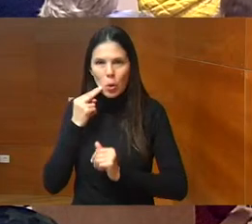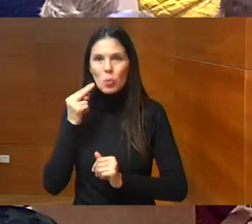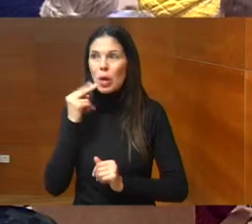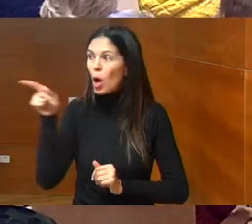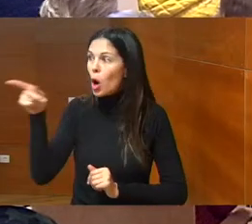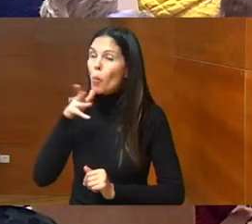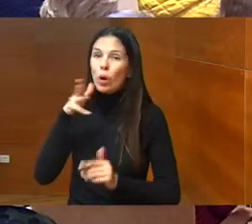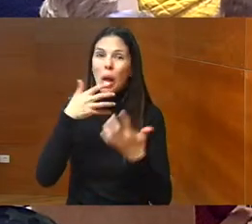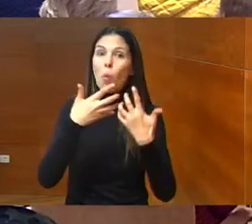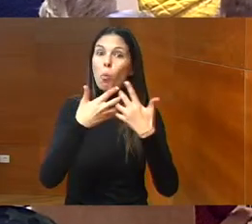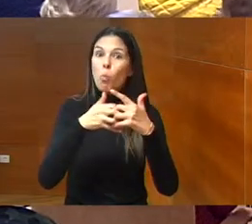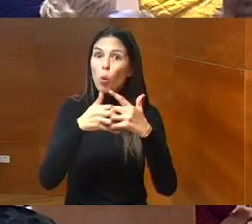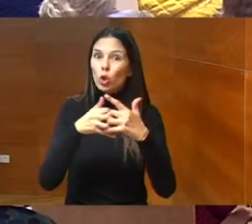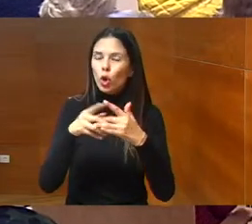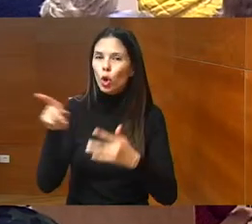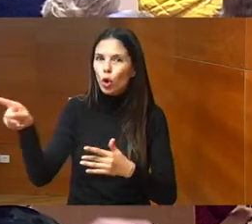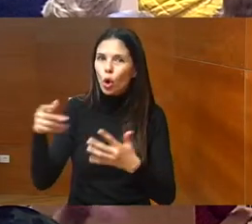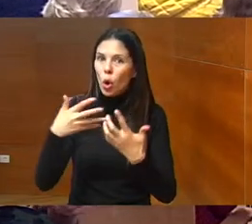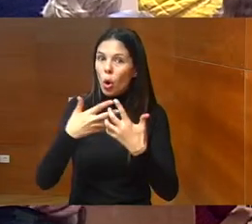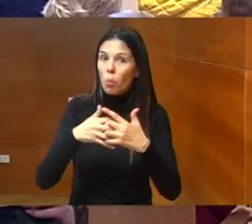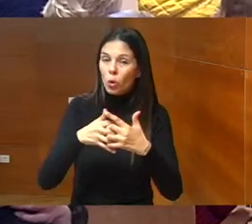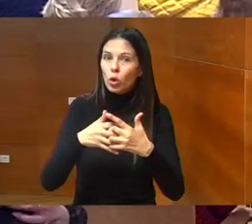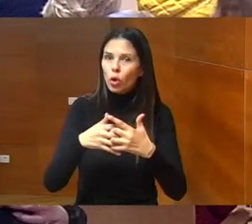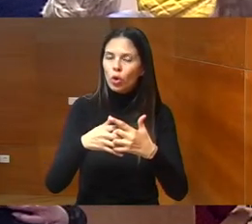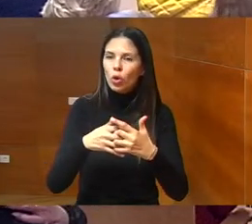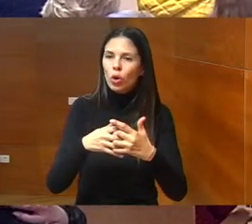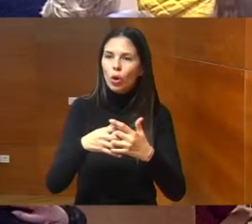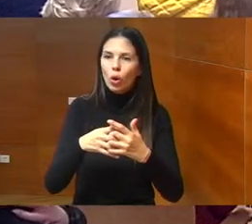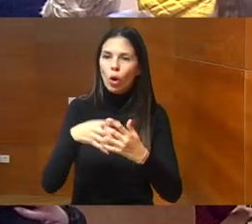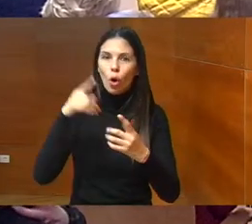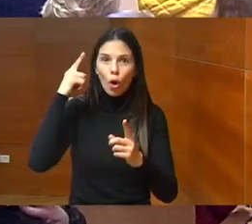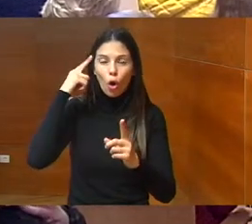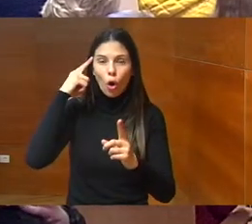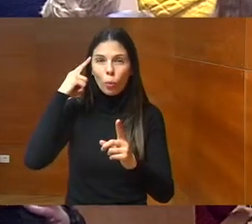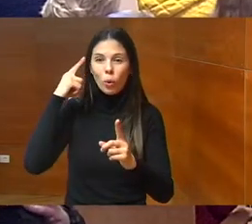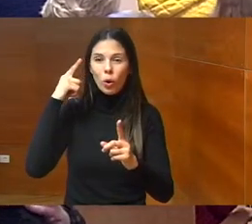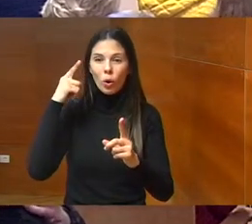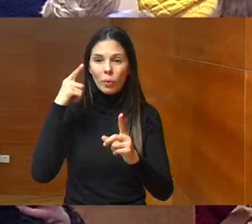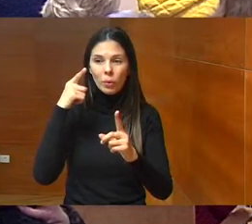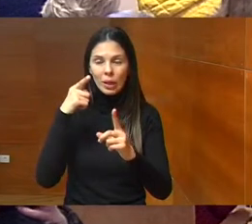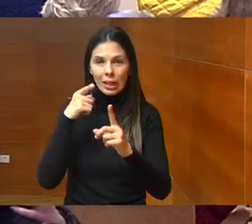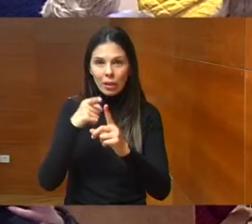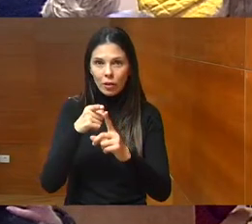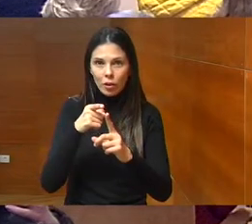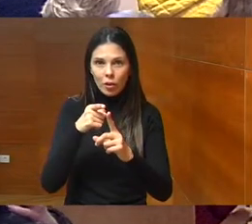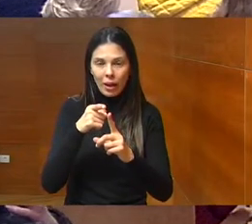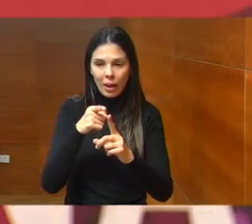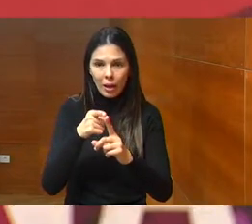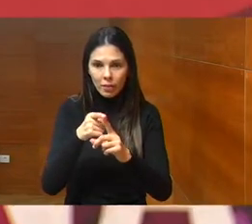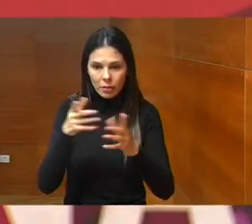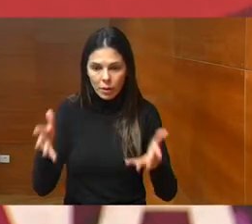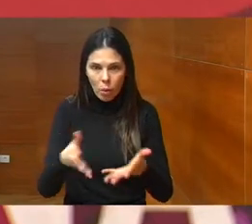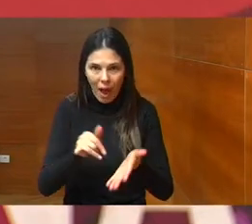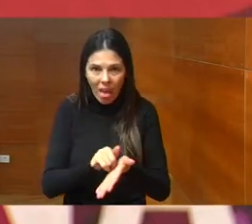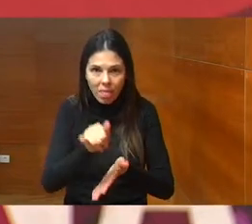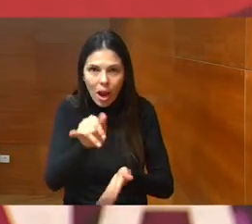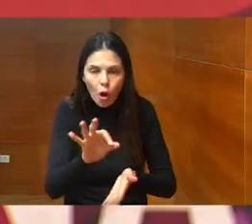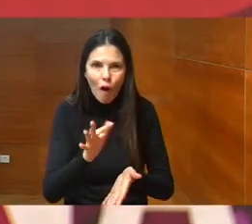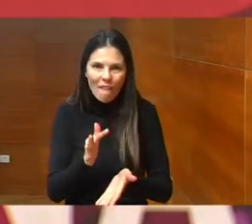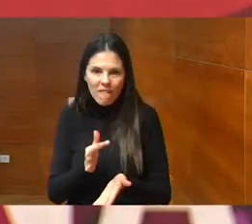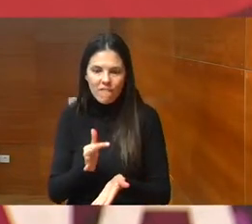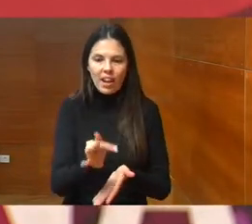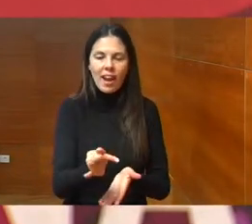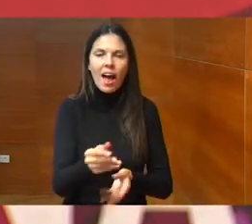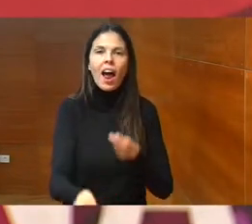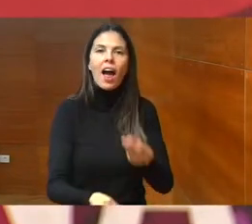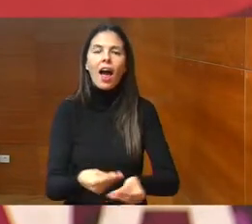era que este motor para dar Candela o free aro o avión o que